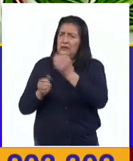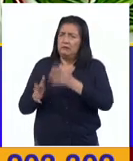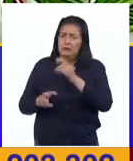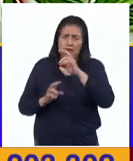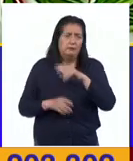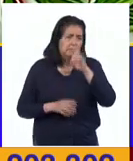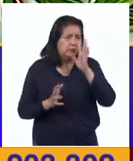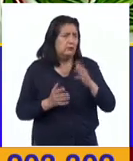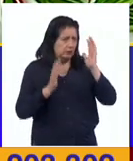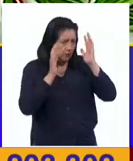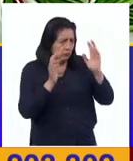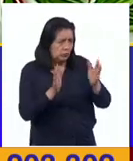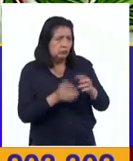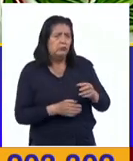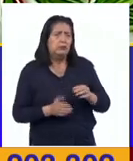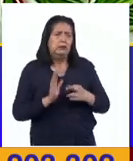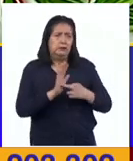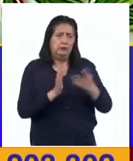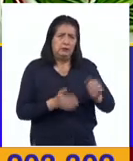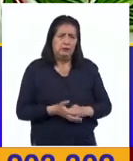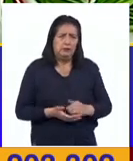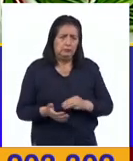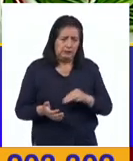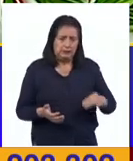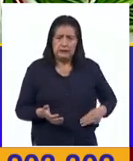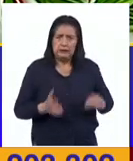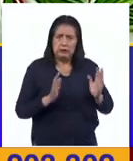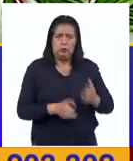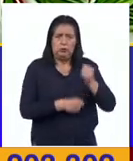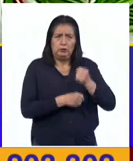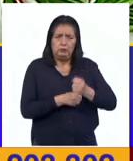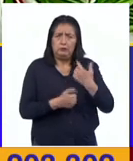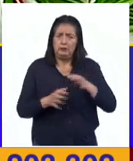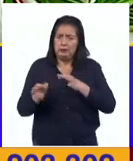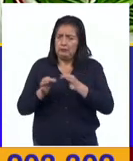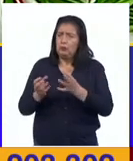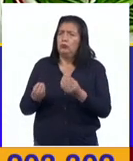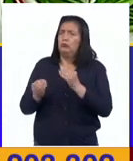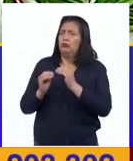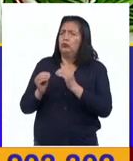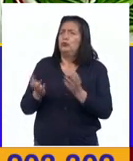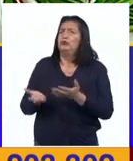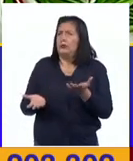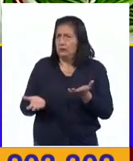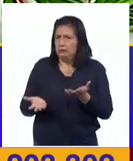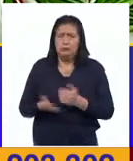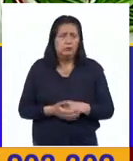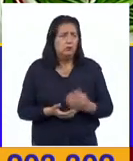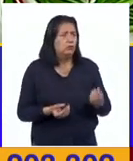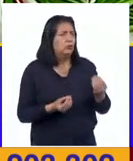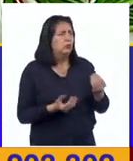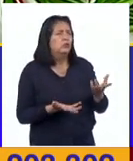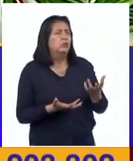escuchando al señor representante a través del ministro de Trabajo para poder explicar cómo se va a solucionar el problema de trabajo? ¿Cómo se